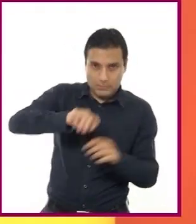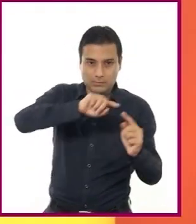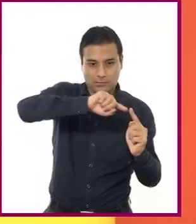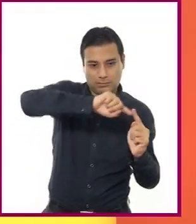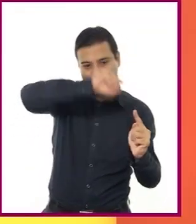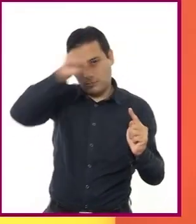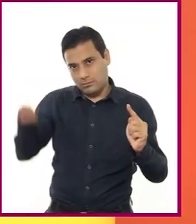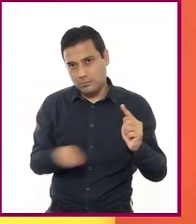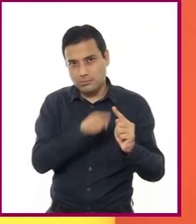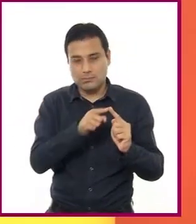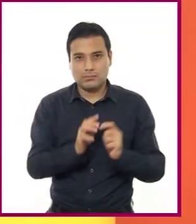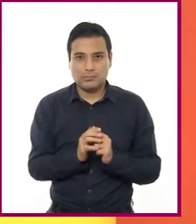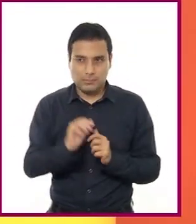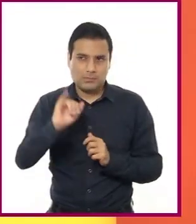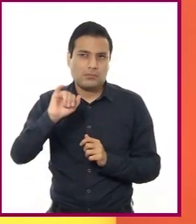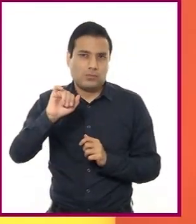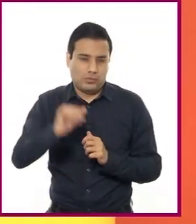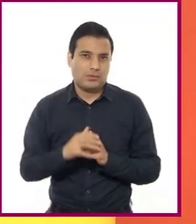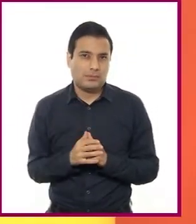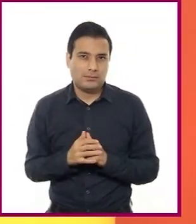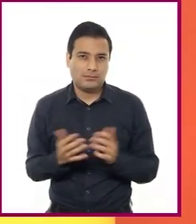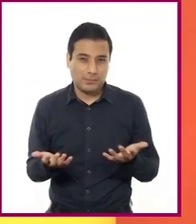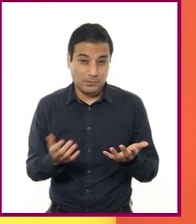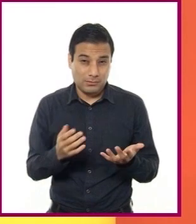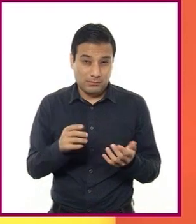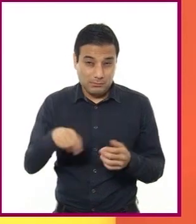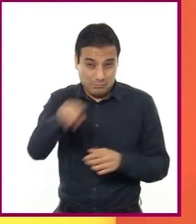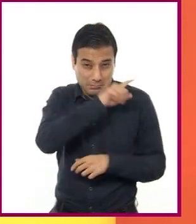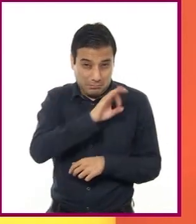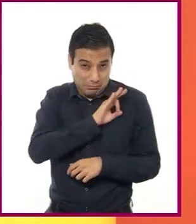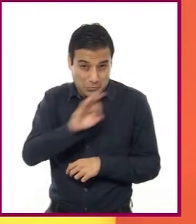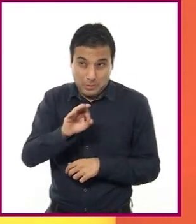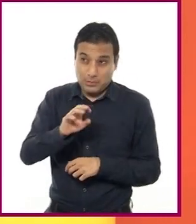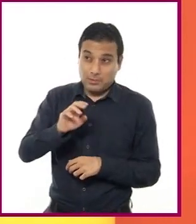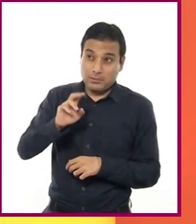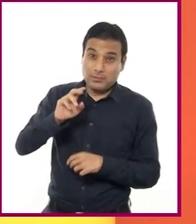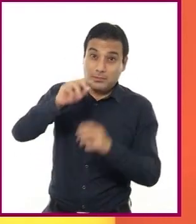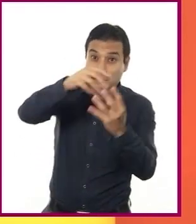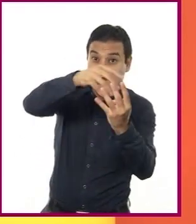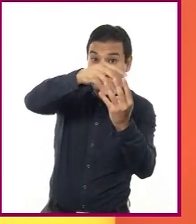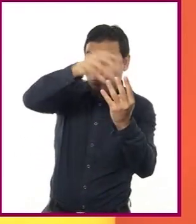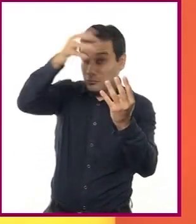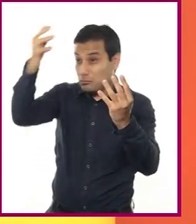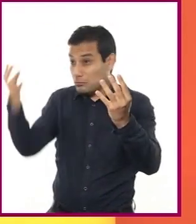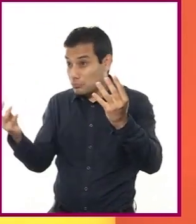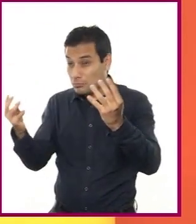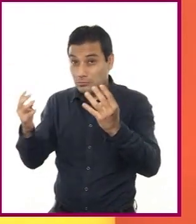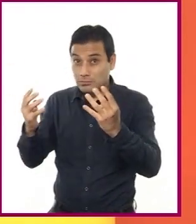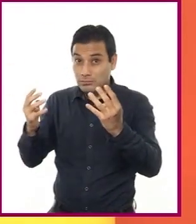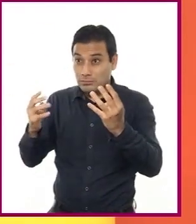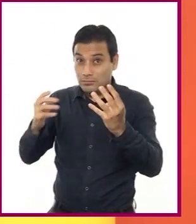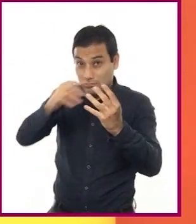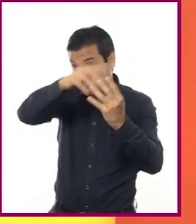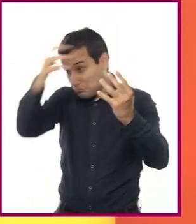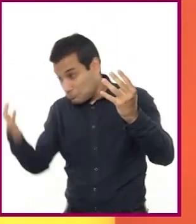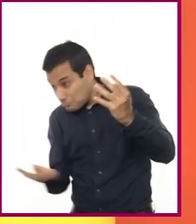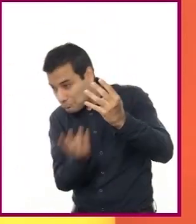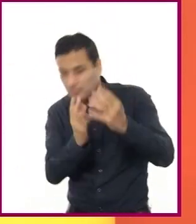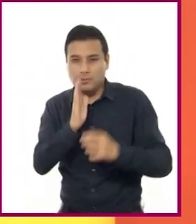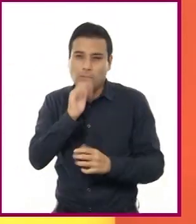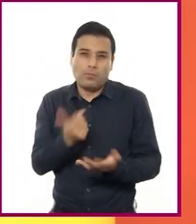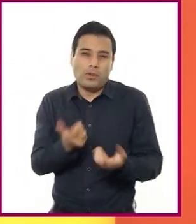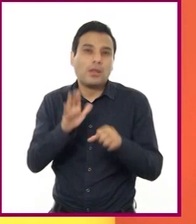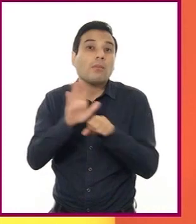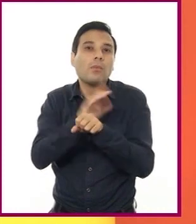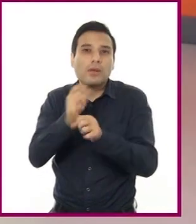Leslie. Pero no podemos ver el círculo completo, porque en el suelo no puede haber gotas de agua suspendidas que